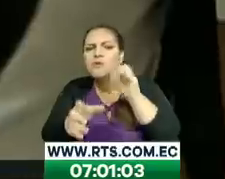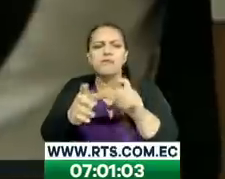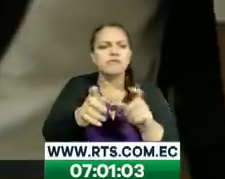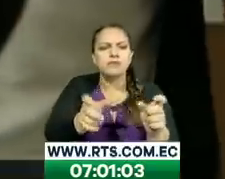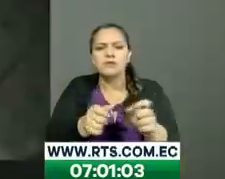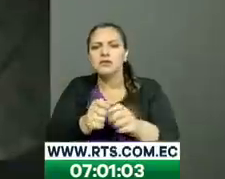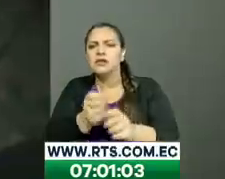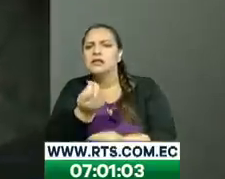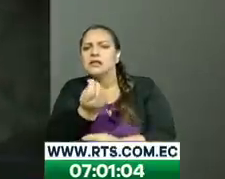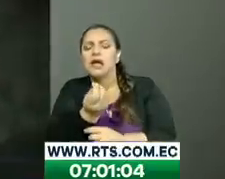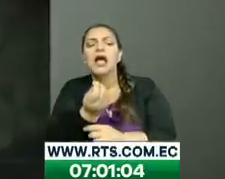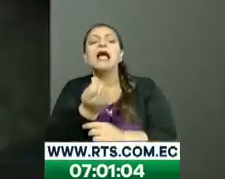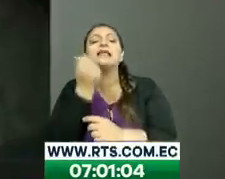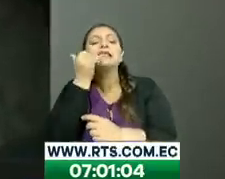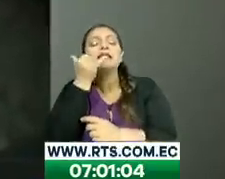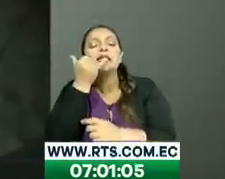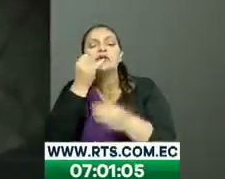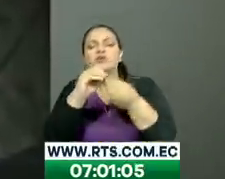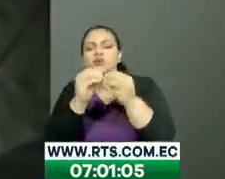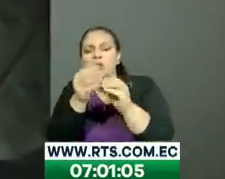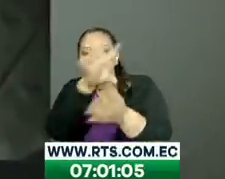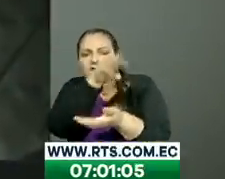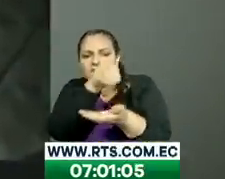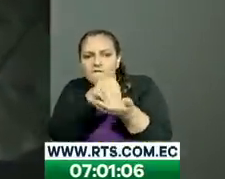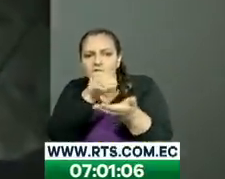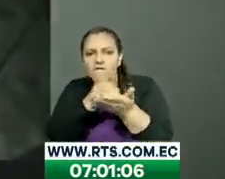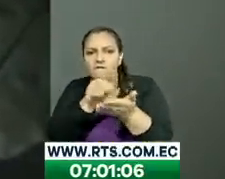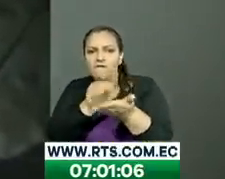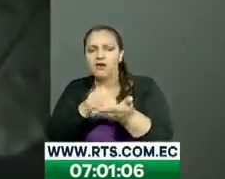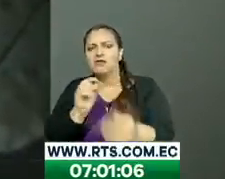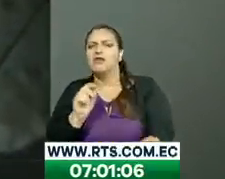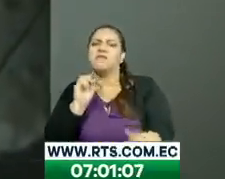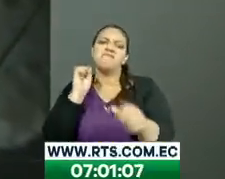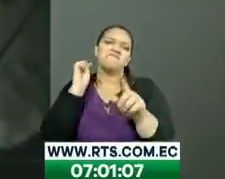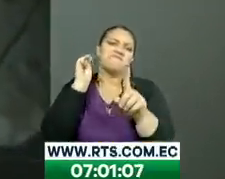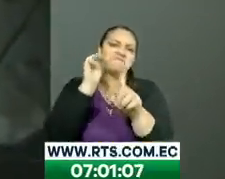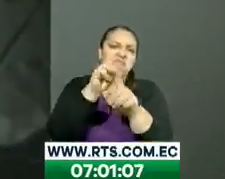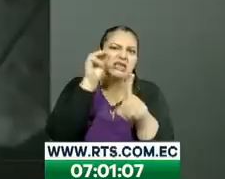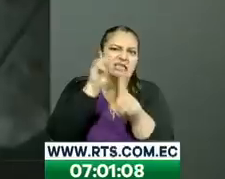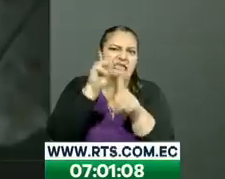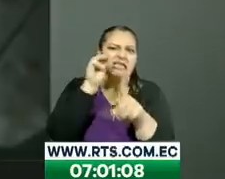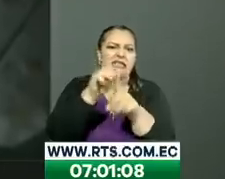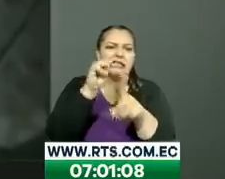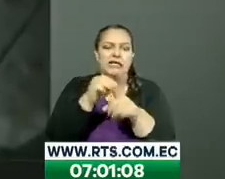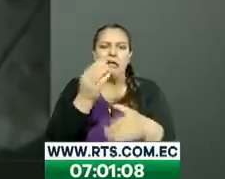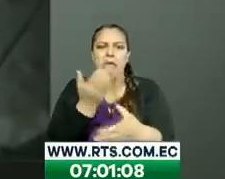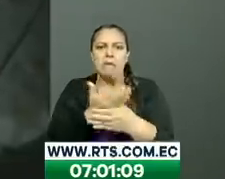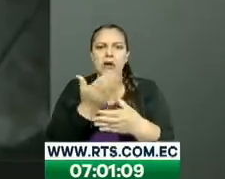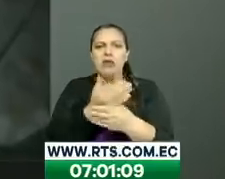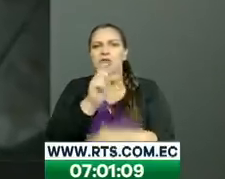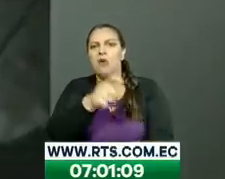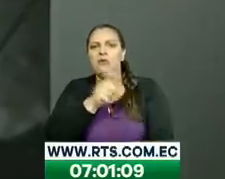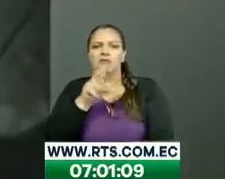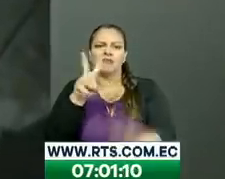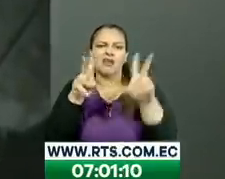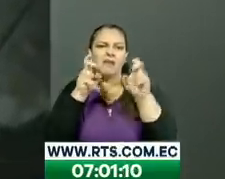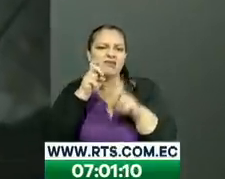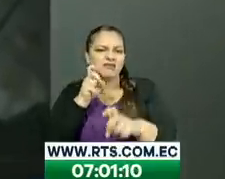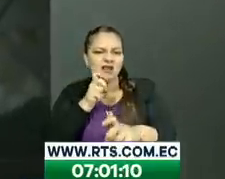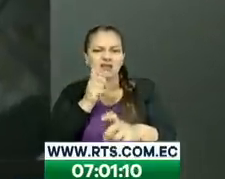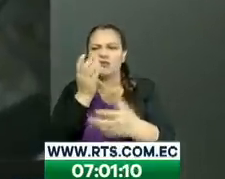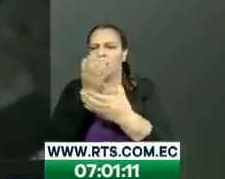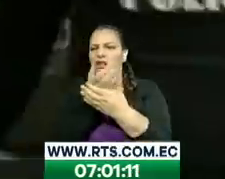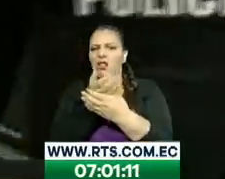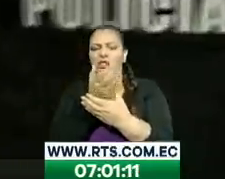las nos acorralan por este delito a través de medios electrónicos en la pena este uno a tres años de prisión el sujeto